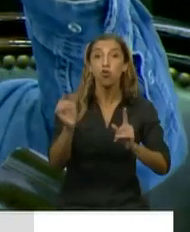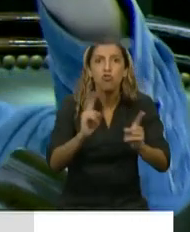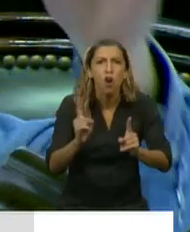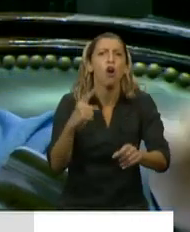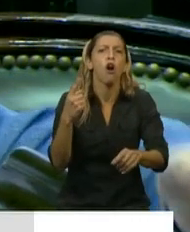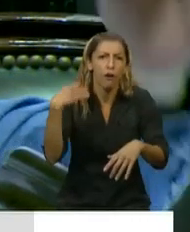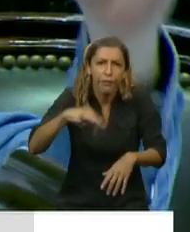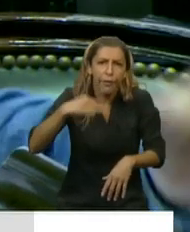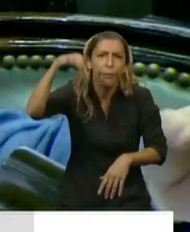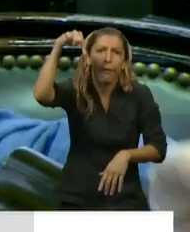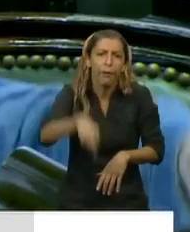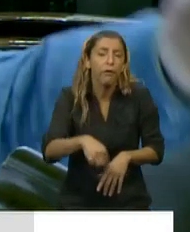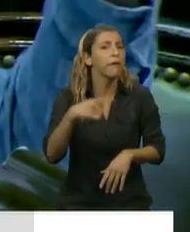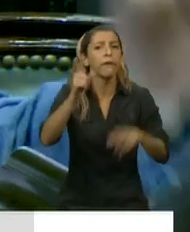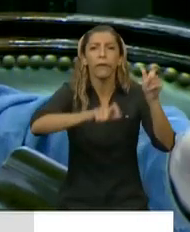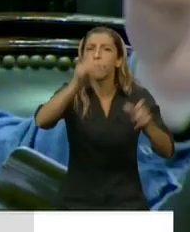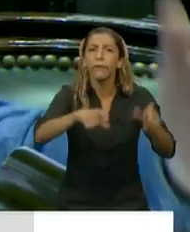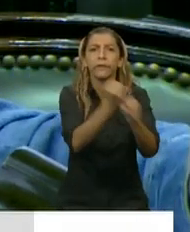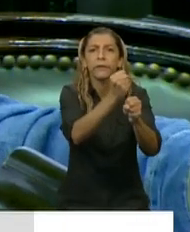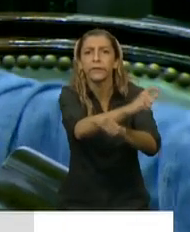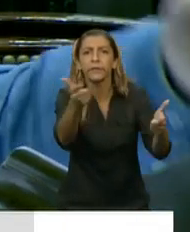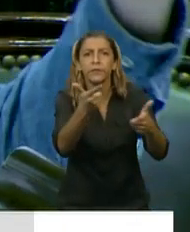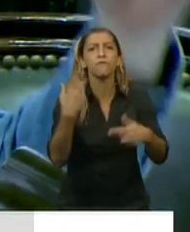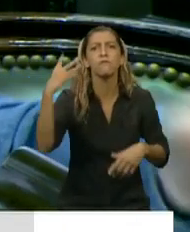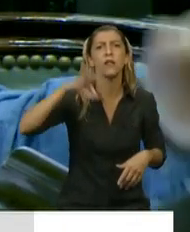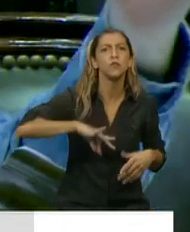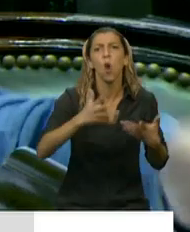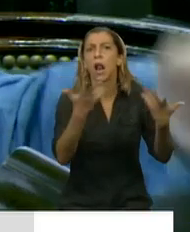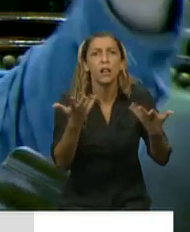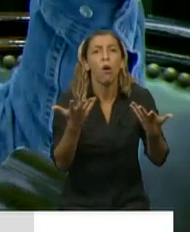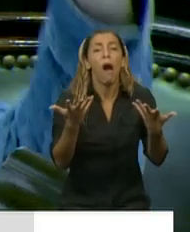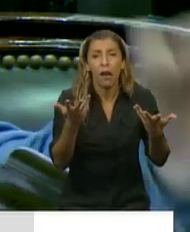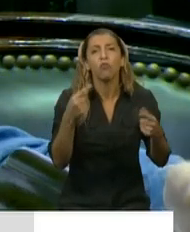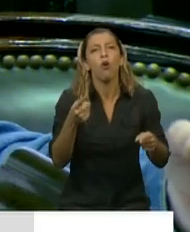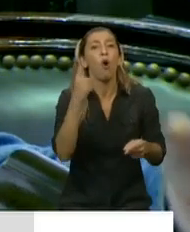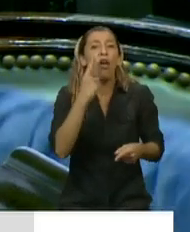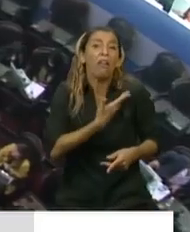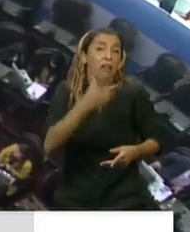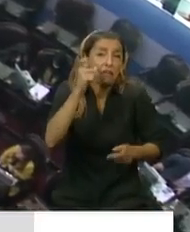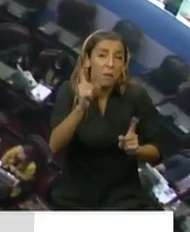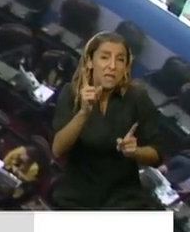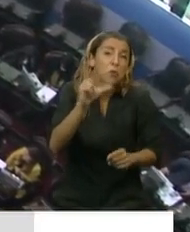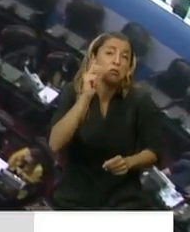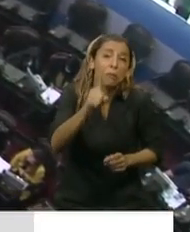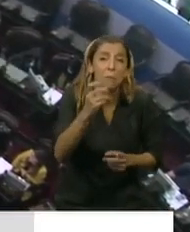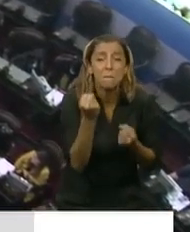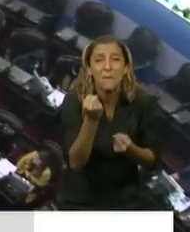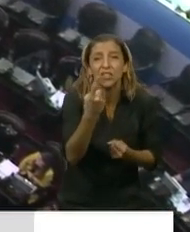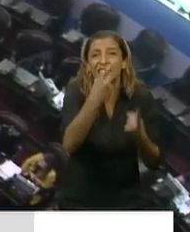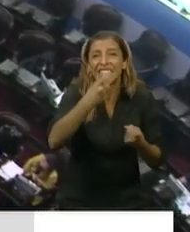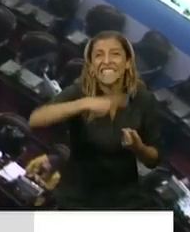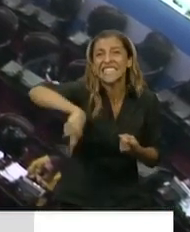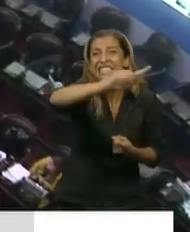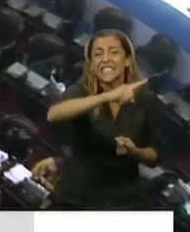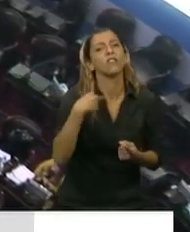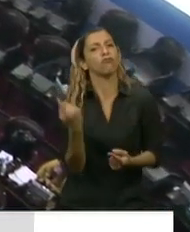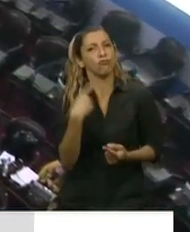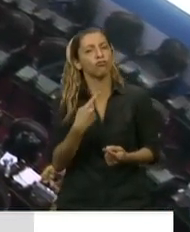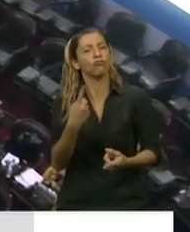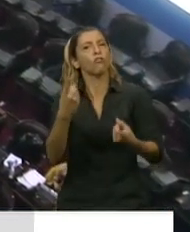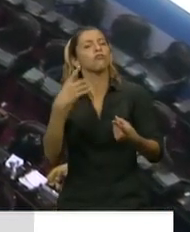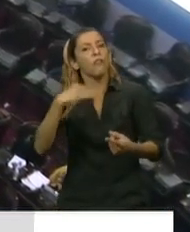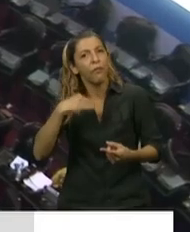emergencia para combatir el COVID-19. Ese es el planteo que no puede esperar. El oficialismo amagó con un proyecto que no se presentó. El único presentado lo